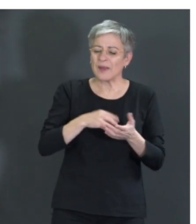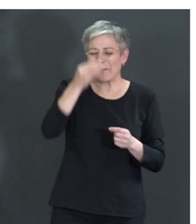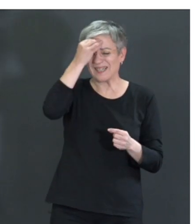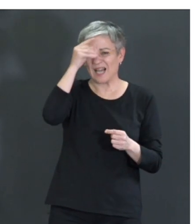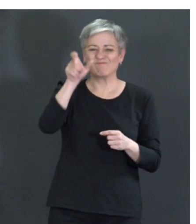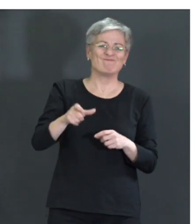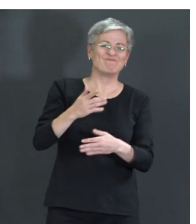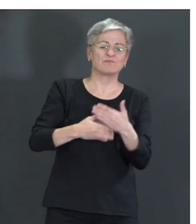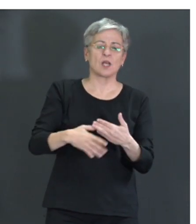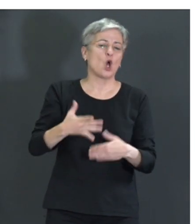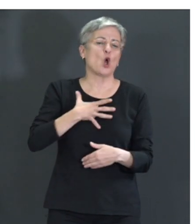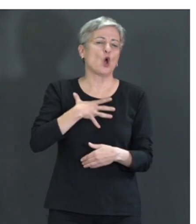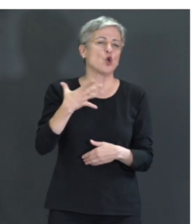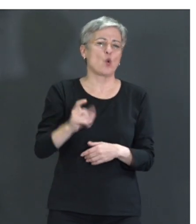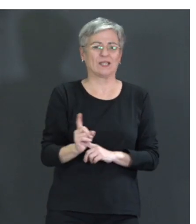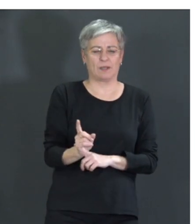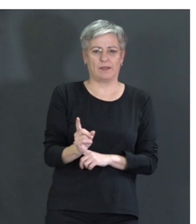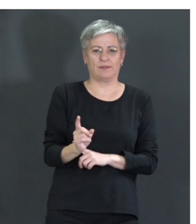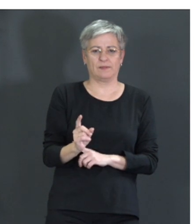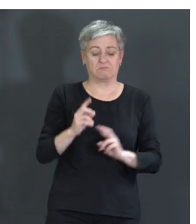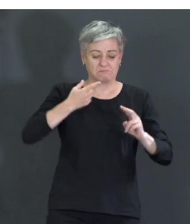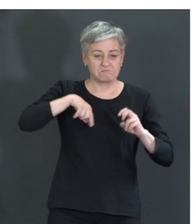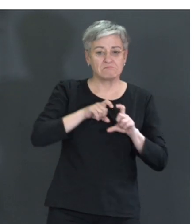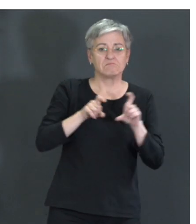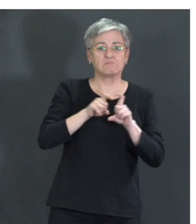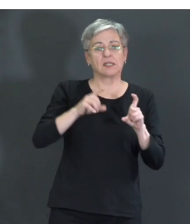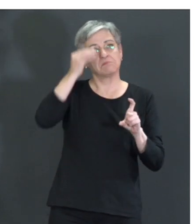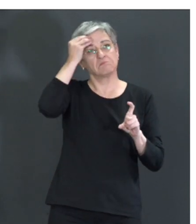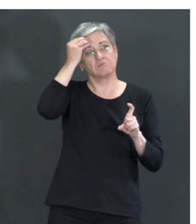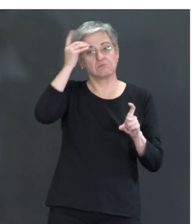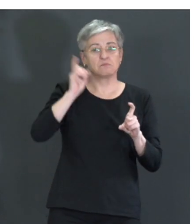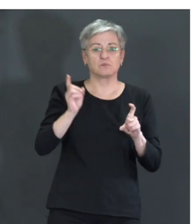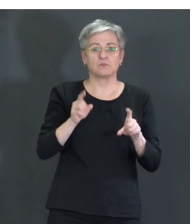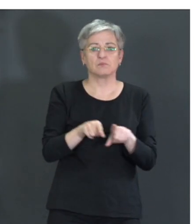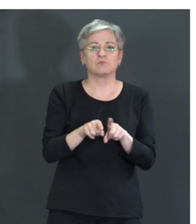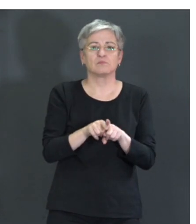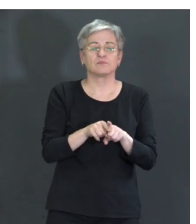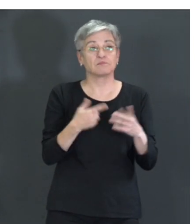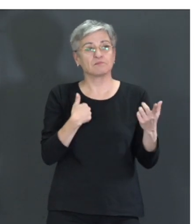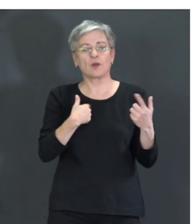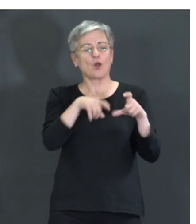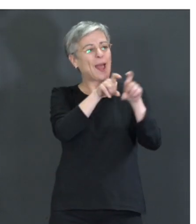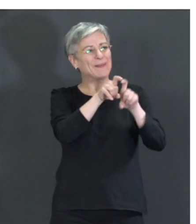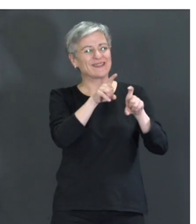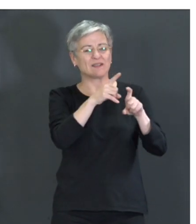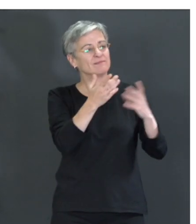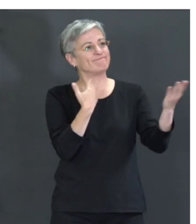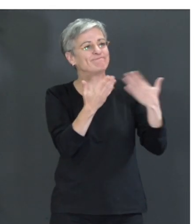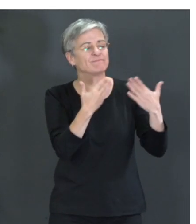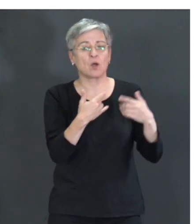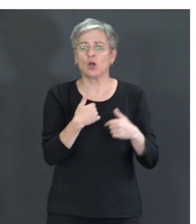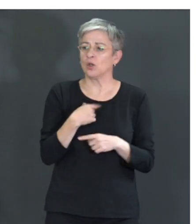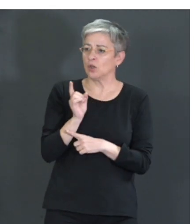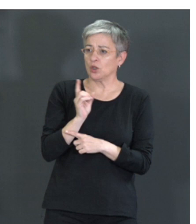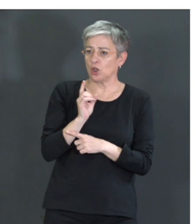sea, hay veces que es un tema de creérselo, ¿no? Creen que tú, por ejemplo, a veces hablas con empresarios y te dicen,